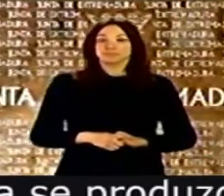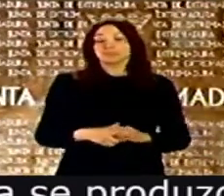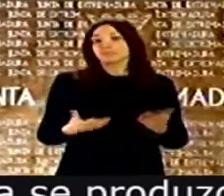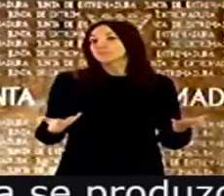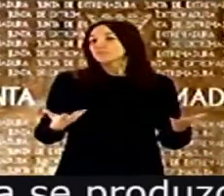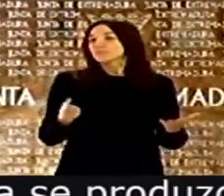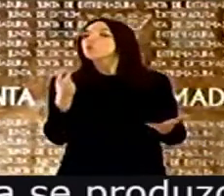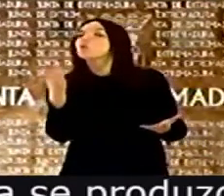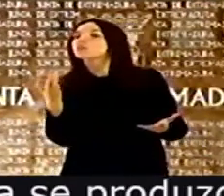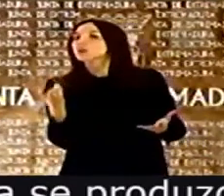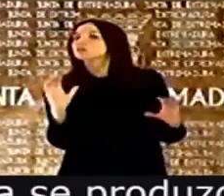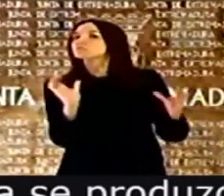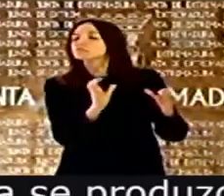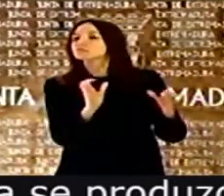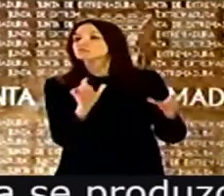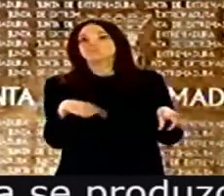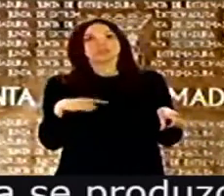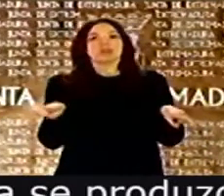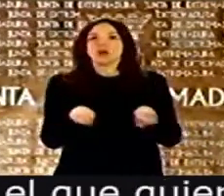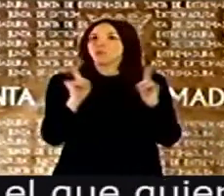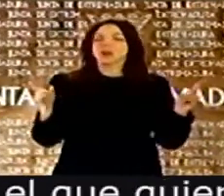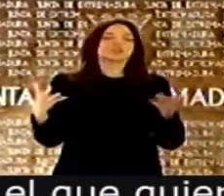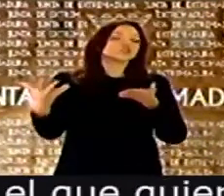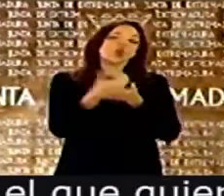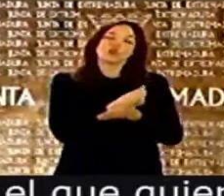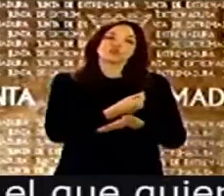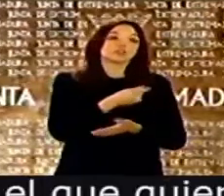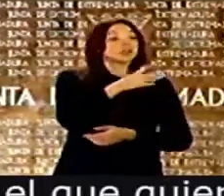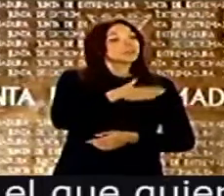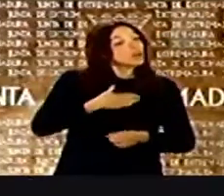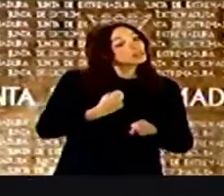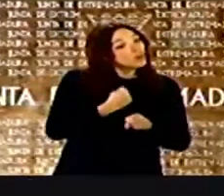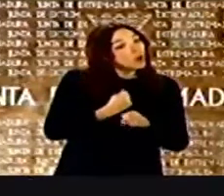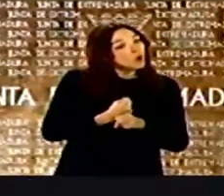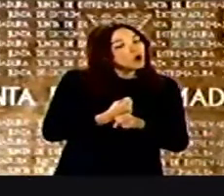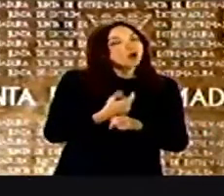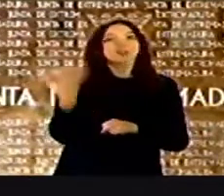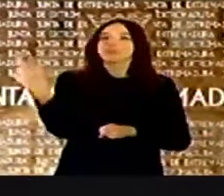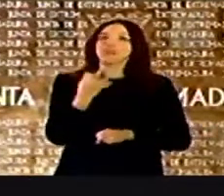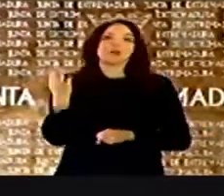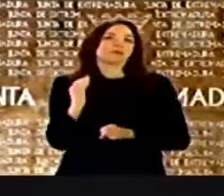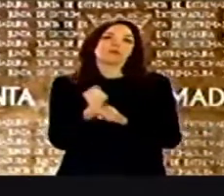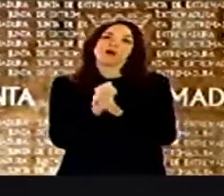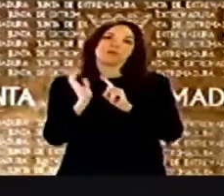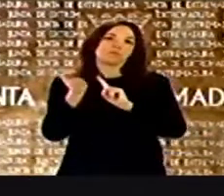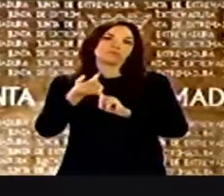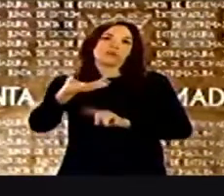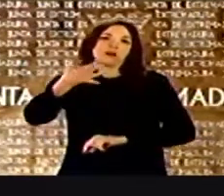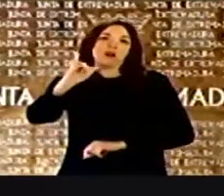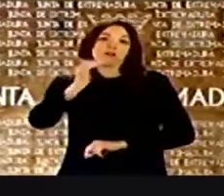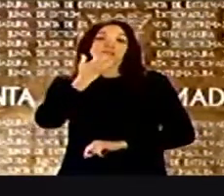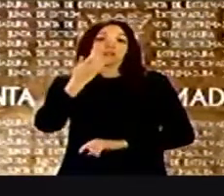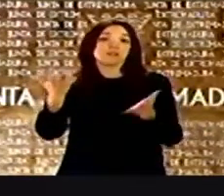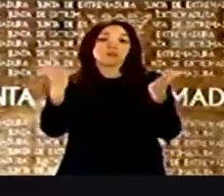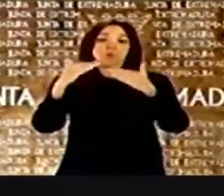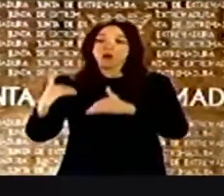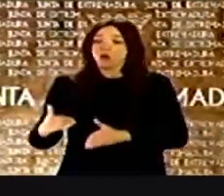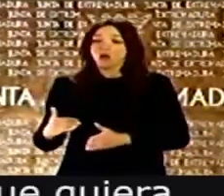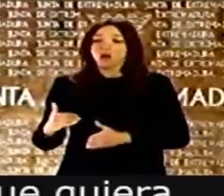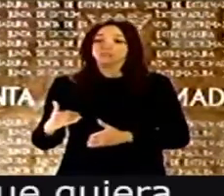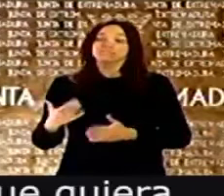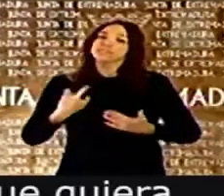¿qué cifra es? Me da igual la cifra. Todo el que quiera trabajar lo tiene que poder hacer. Y mientras eso no lo logremos, el trabajo no